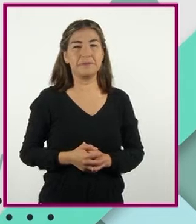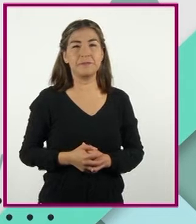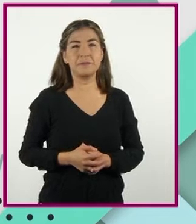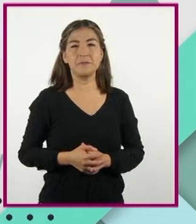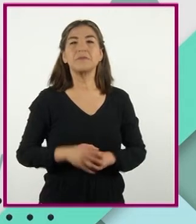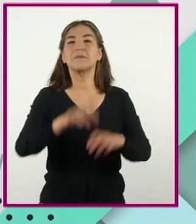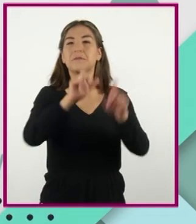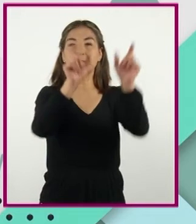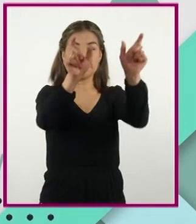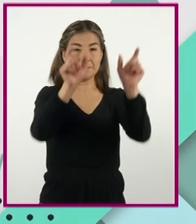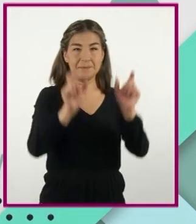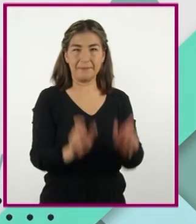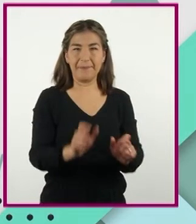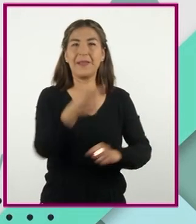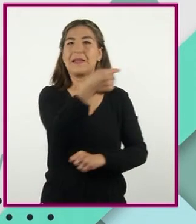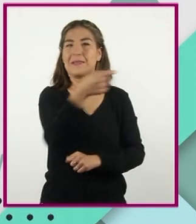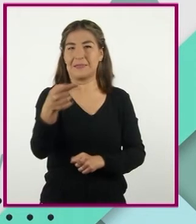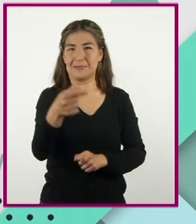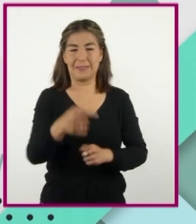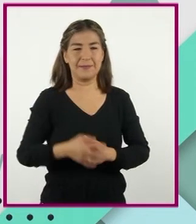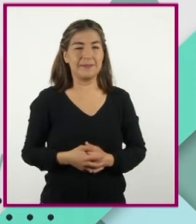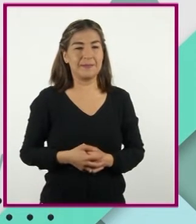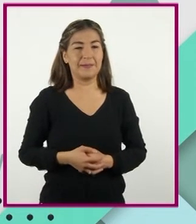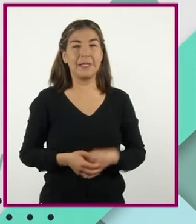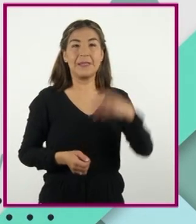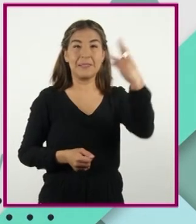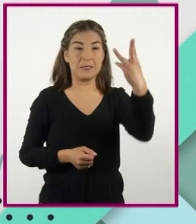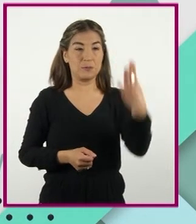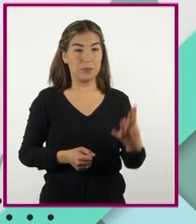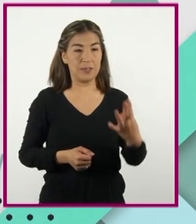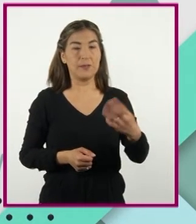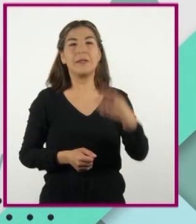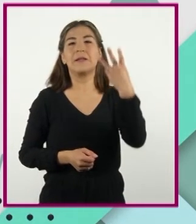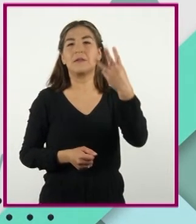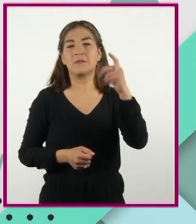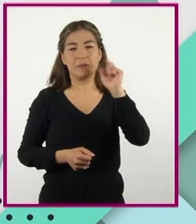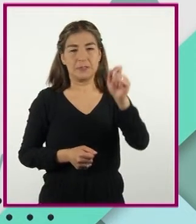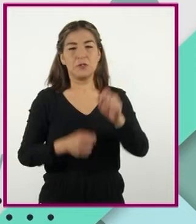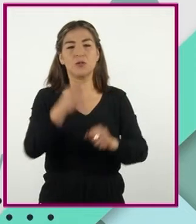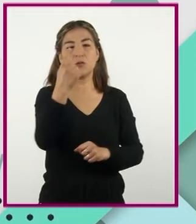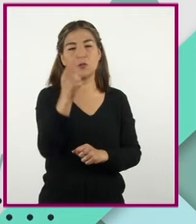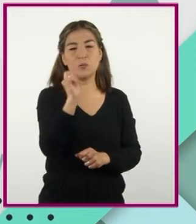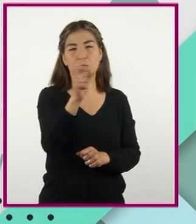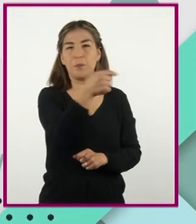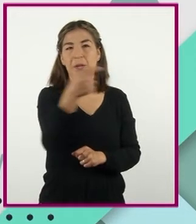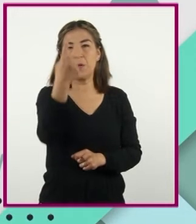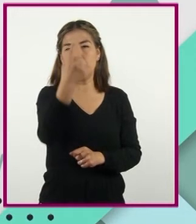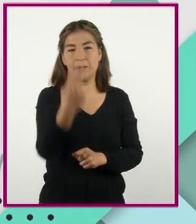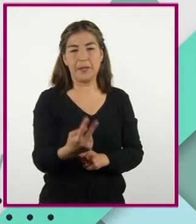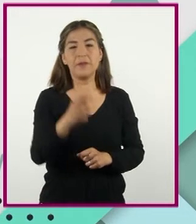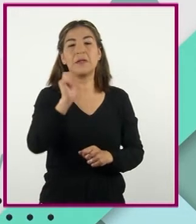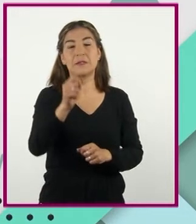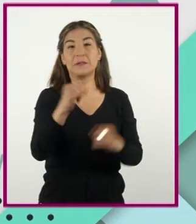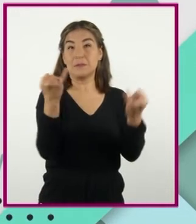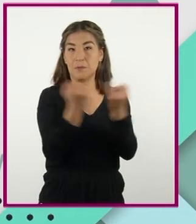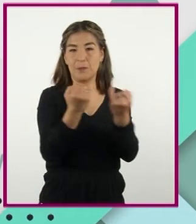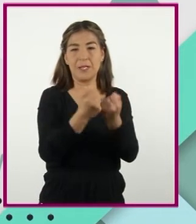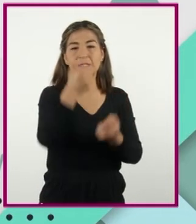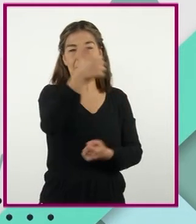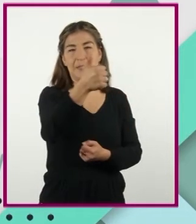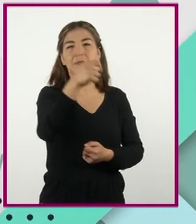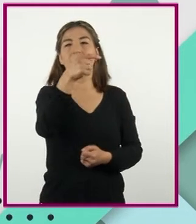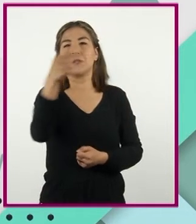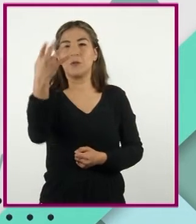Se realiza la resta de la fracción. 3/4 menos 1/2 igual a 6 menos 4 entre